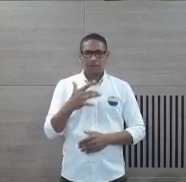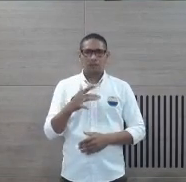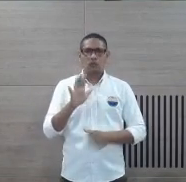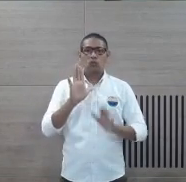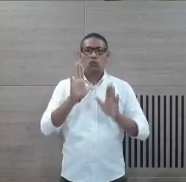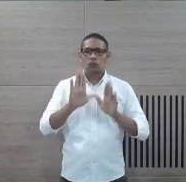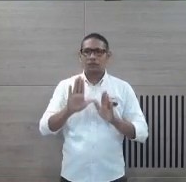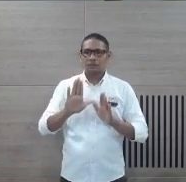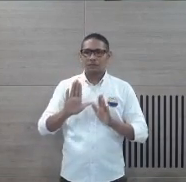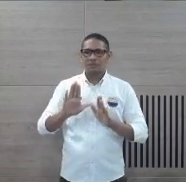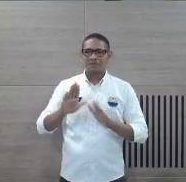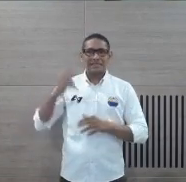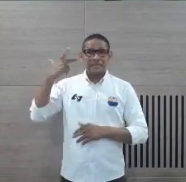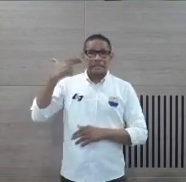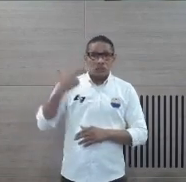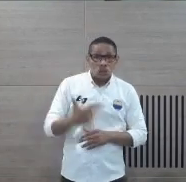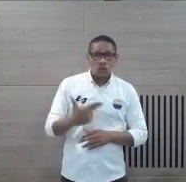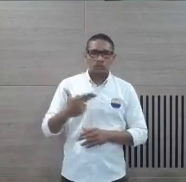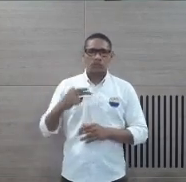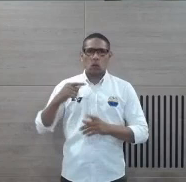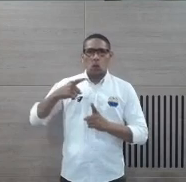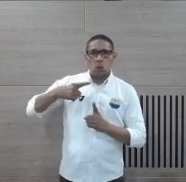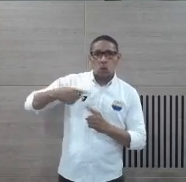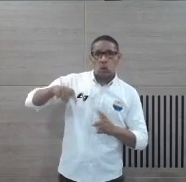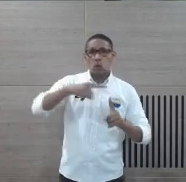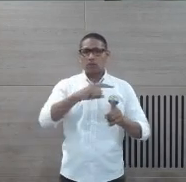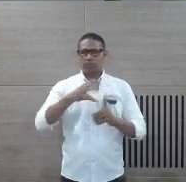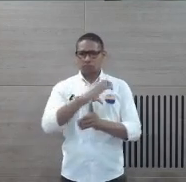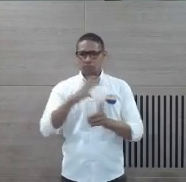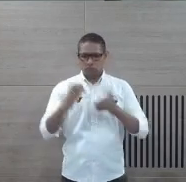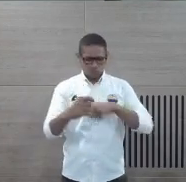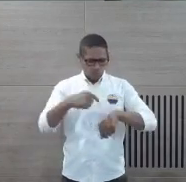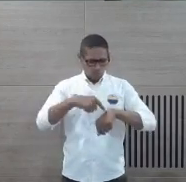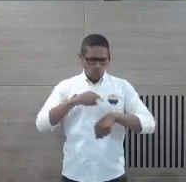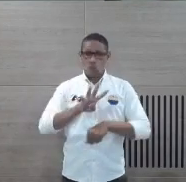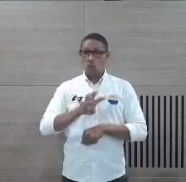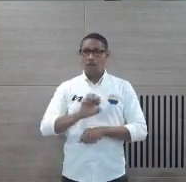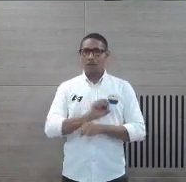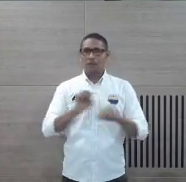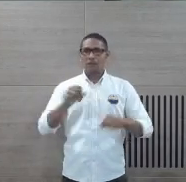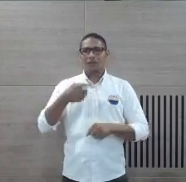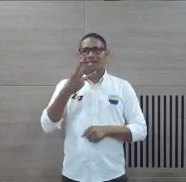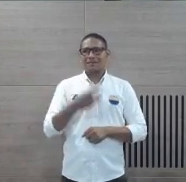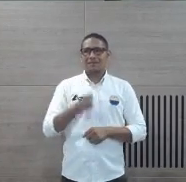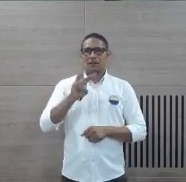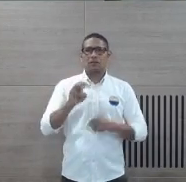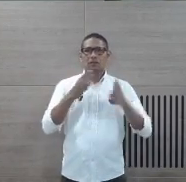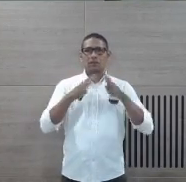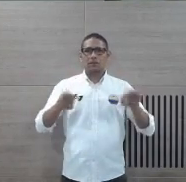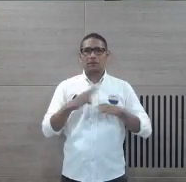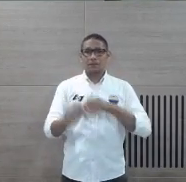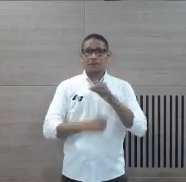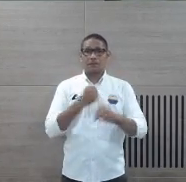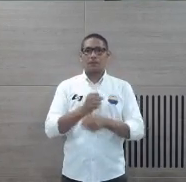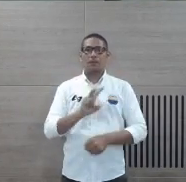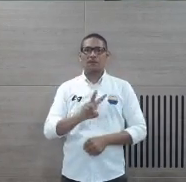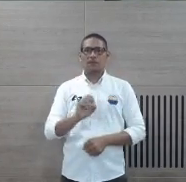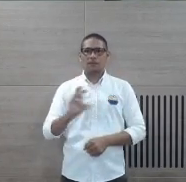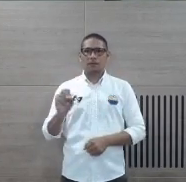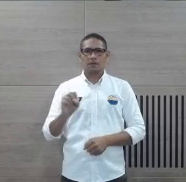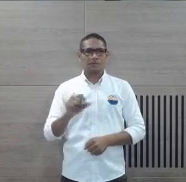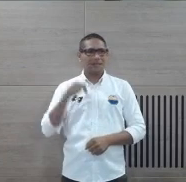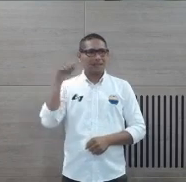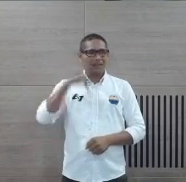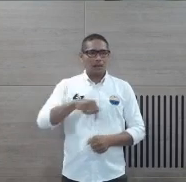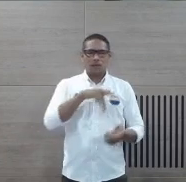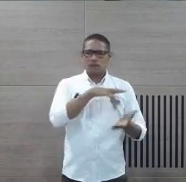Cultural. Siendo las 9 de la mañana del día 18 de diciembre del 2020, asistieron al Auditorio Neguange del